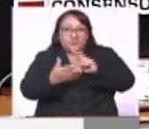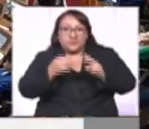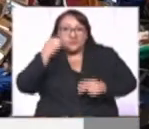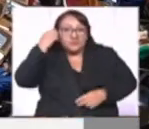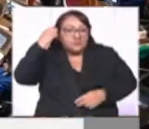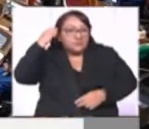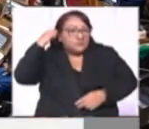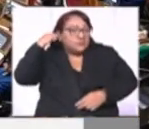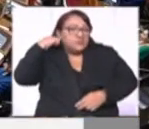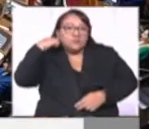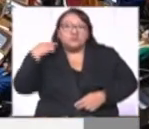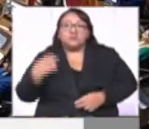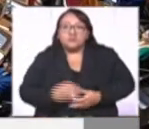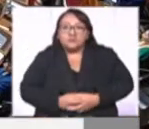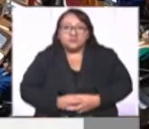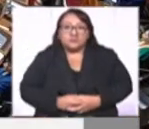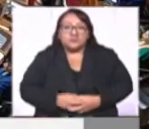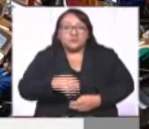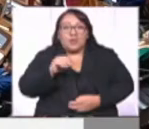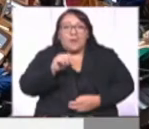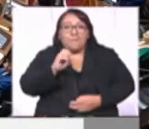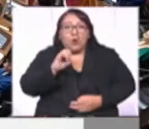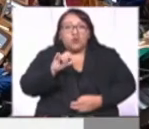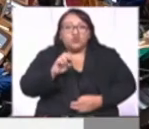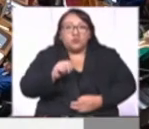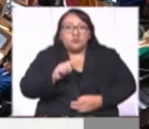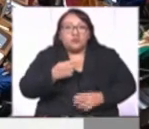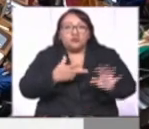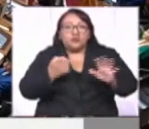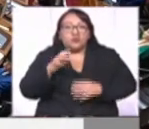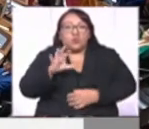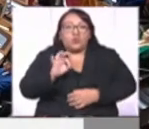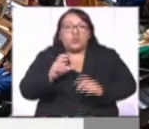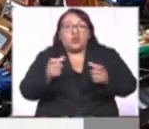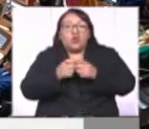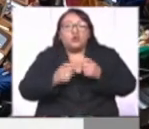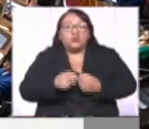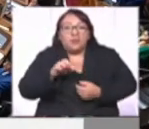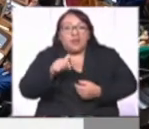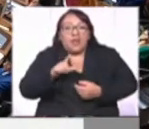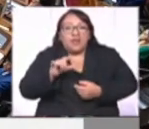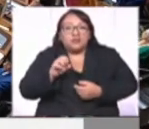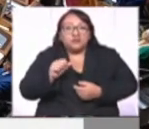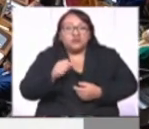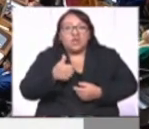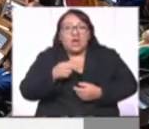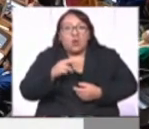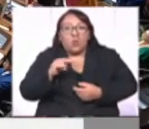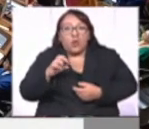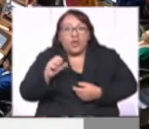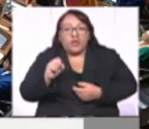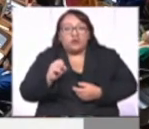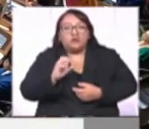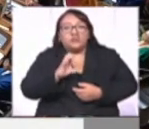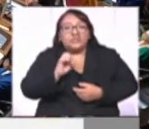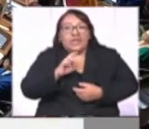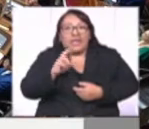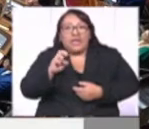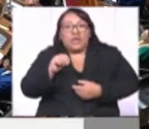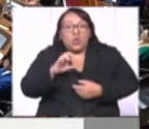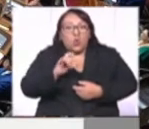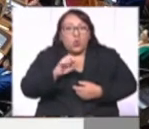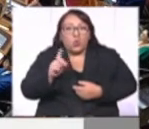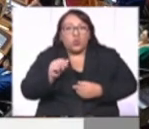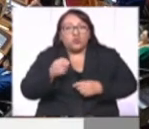semilla. Moción 10.850 de los congresistas Palacio Guamán, Agüero Gutiérrez, Herrón Rojas, Cruz Mamani y